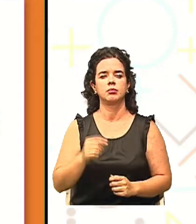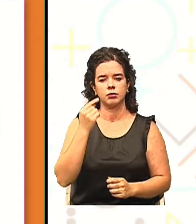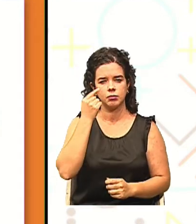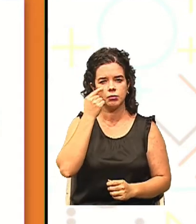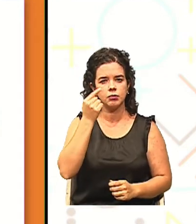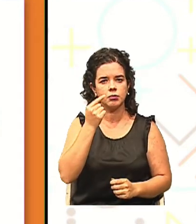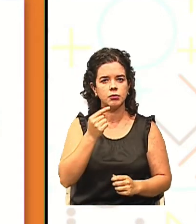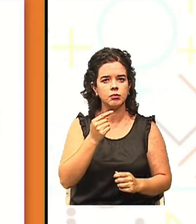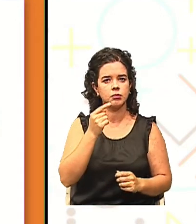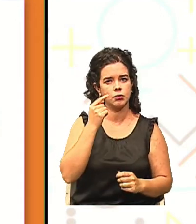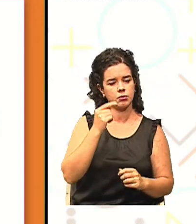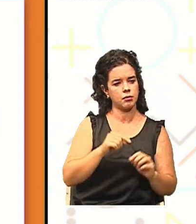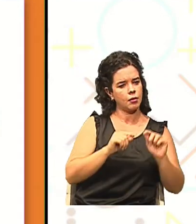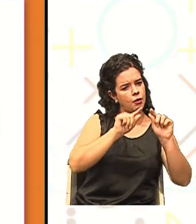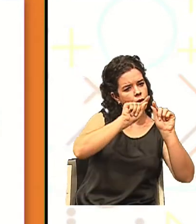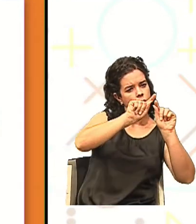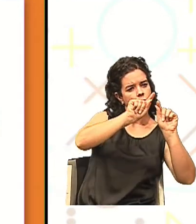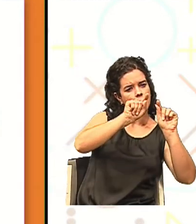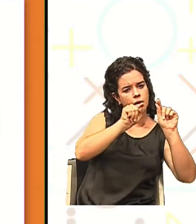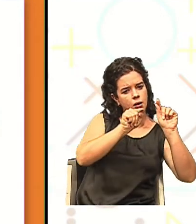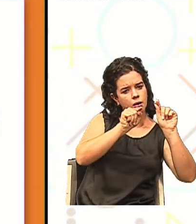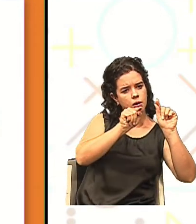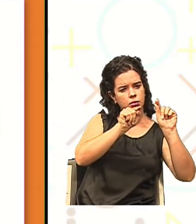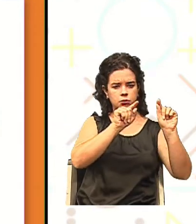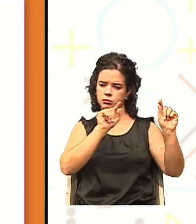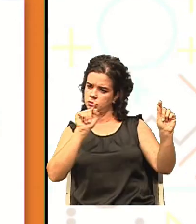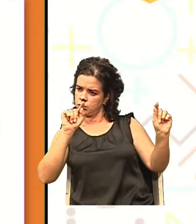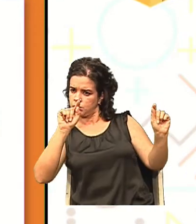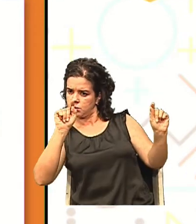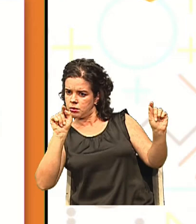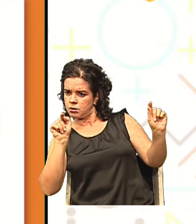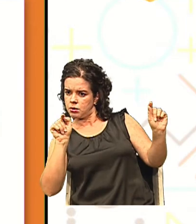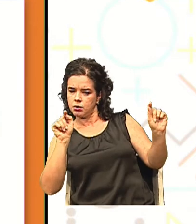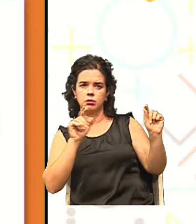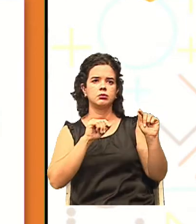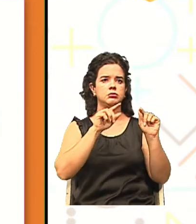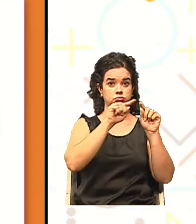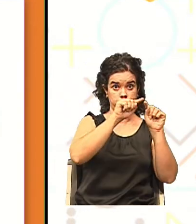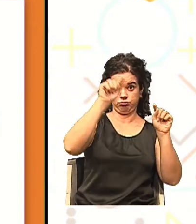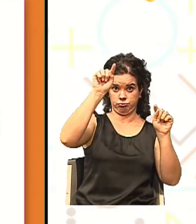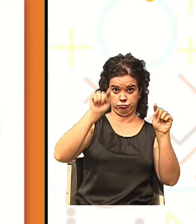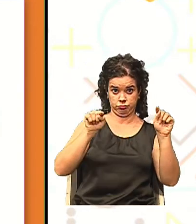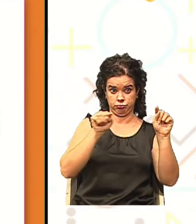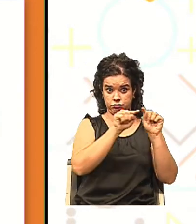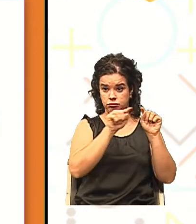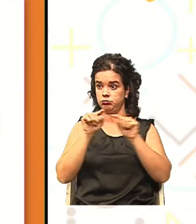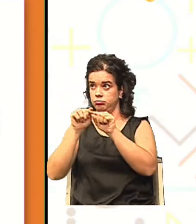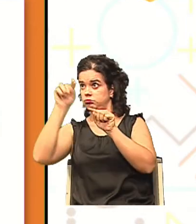Cuando logramos determinar que en dos triángulos, al menos